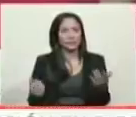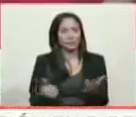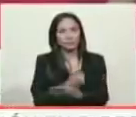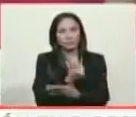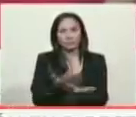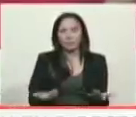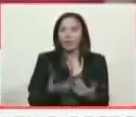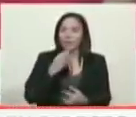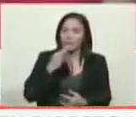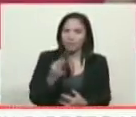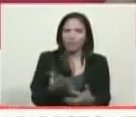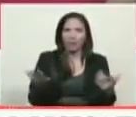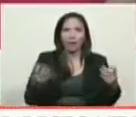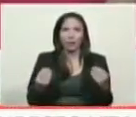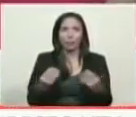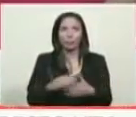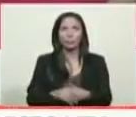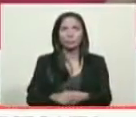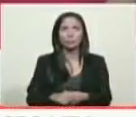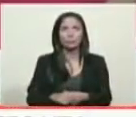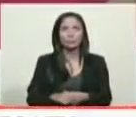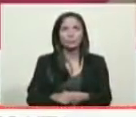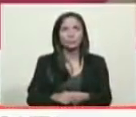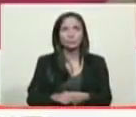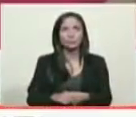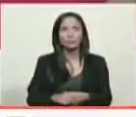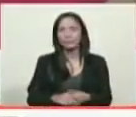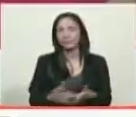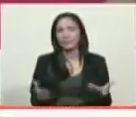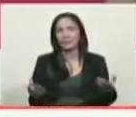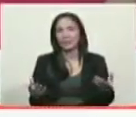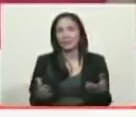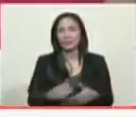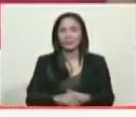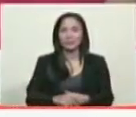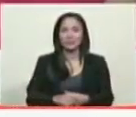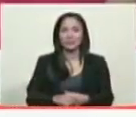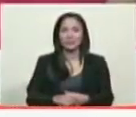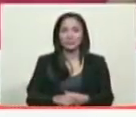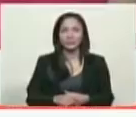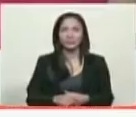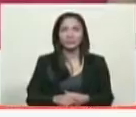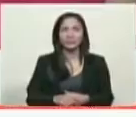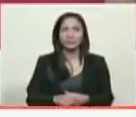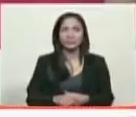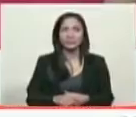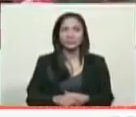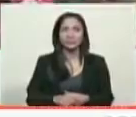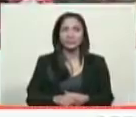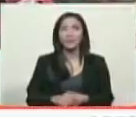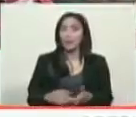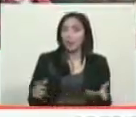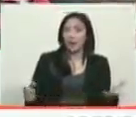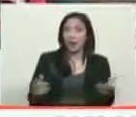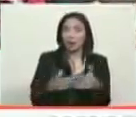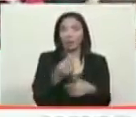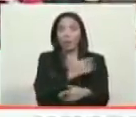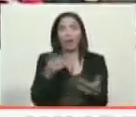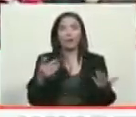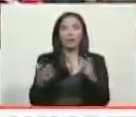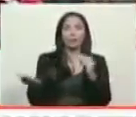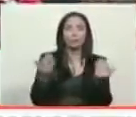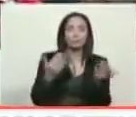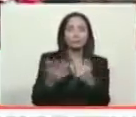hacer política con irresponsables. No hay más desagradable que tener que ser interlocutor de